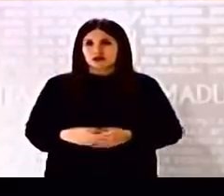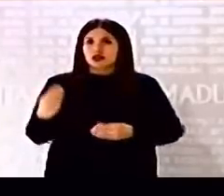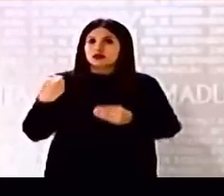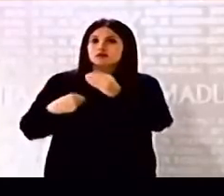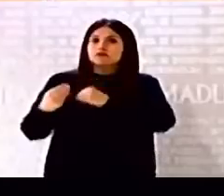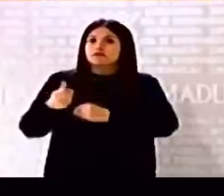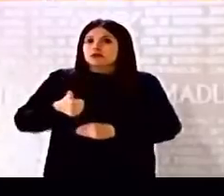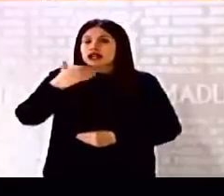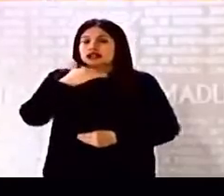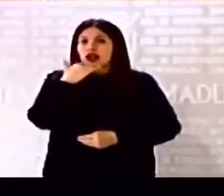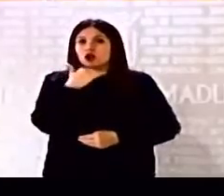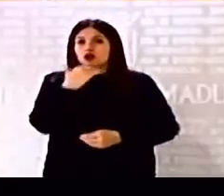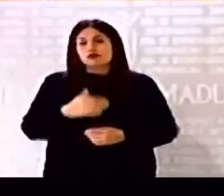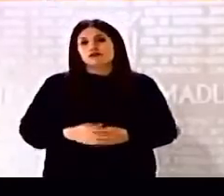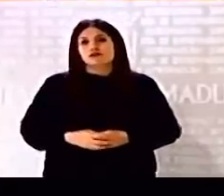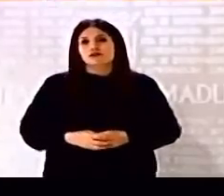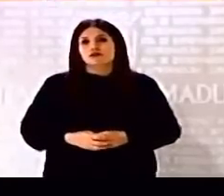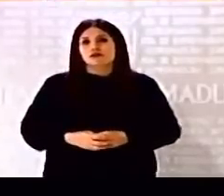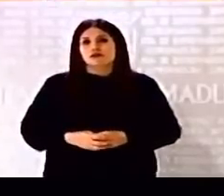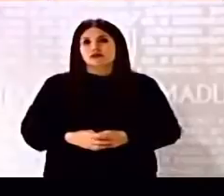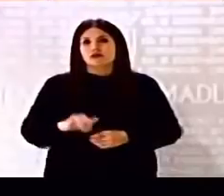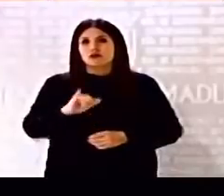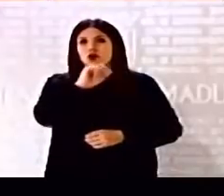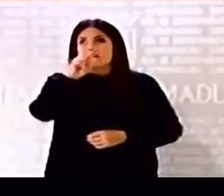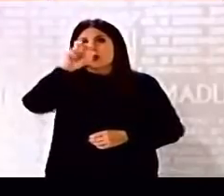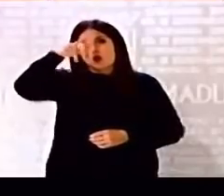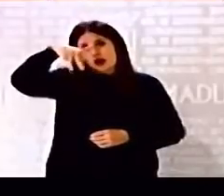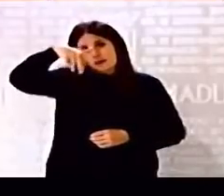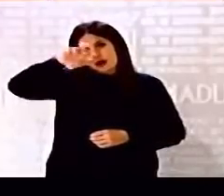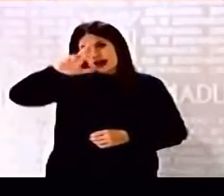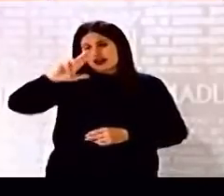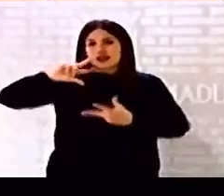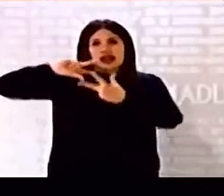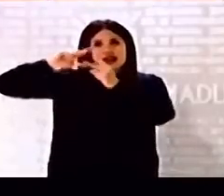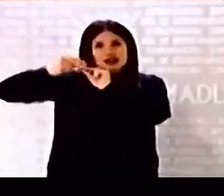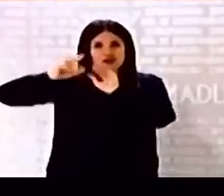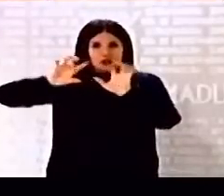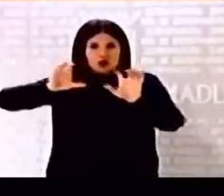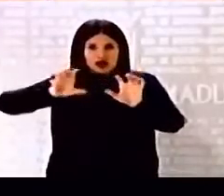¿Alguna cuestión más? Juan Mari Murillo, de Canal Extremadura Radio.